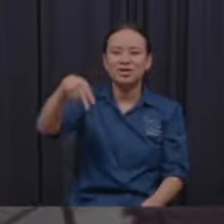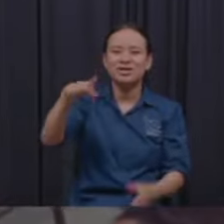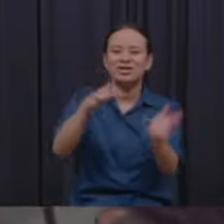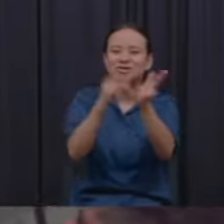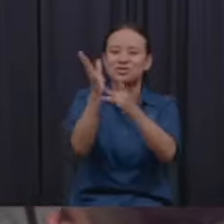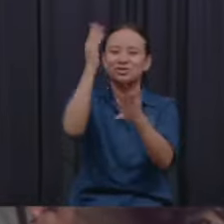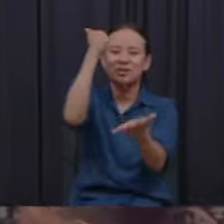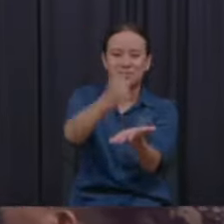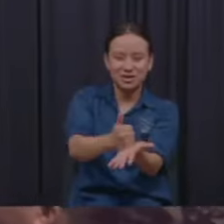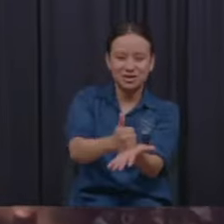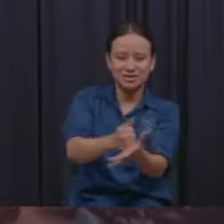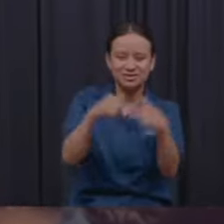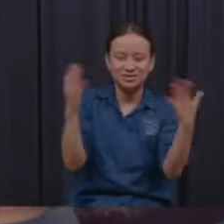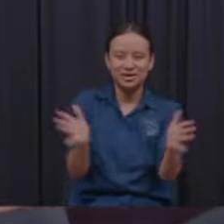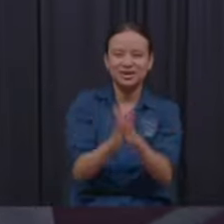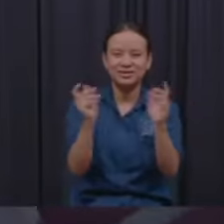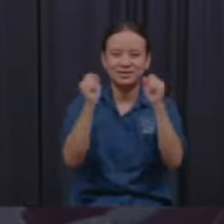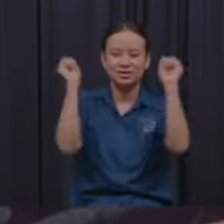Aleluya.